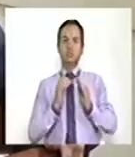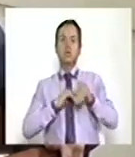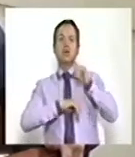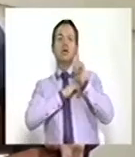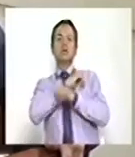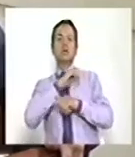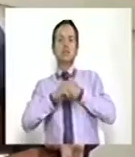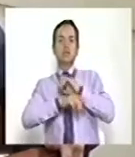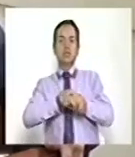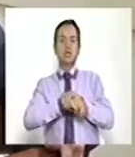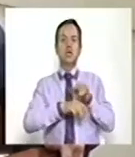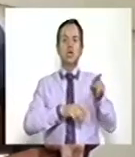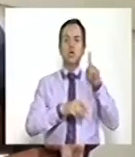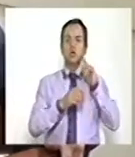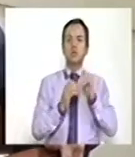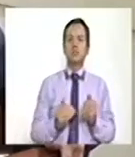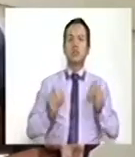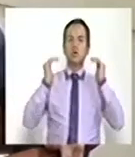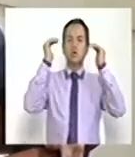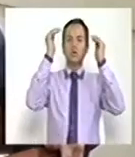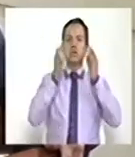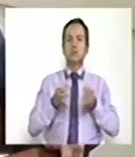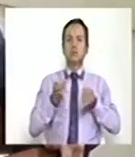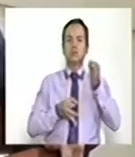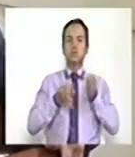la Corte Suprema de Justicia,